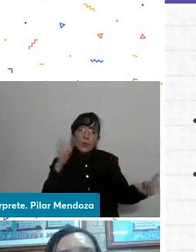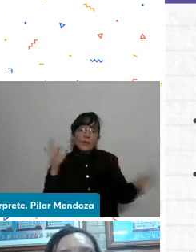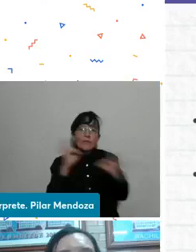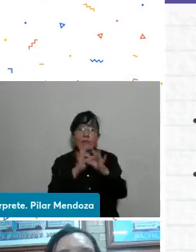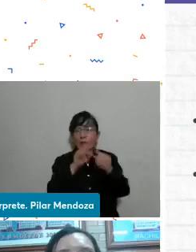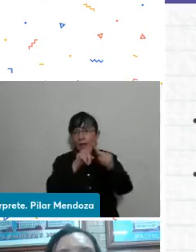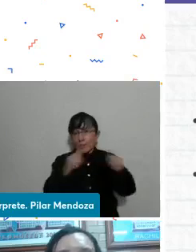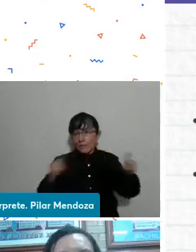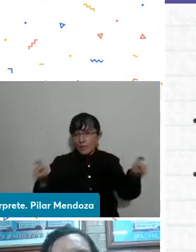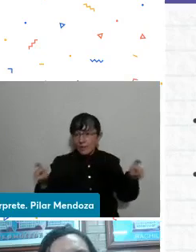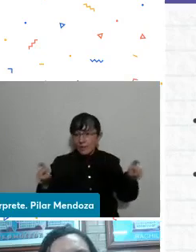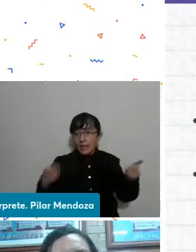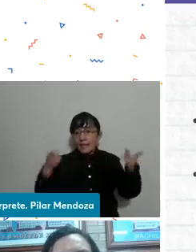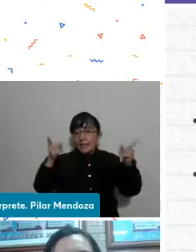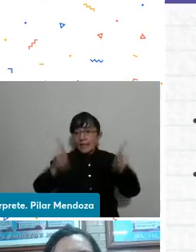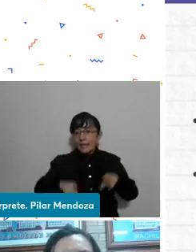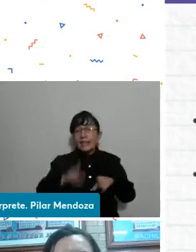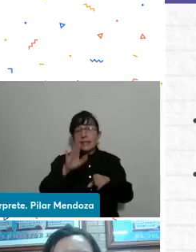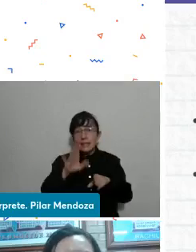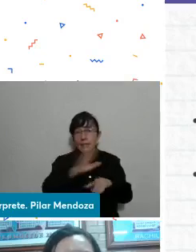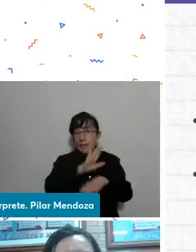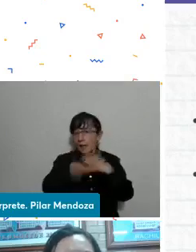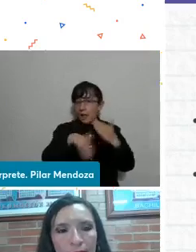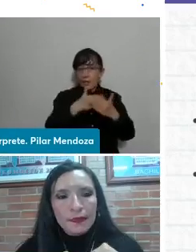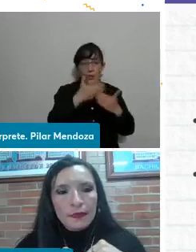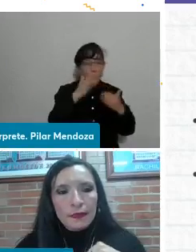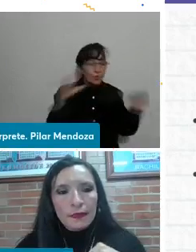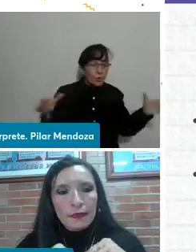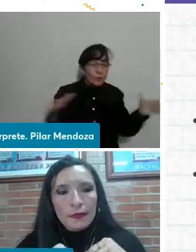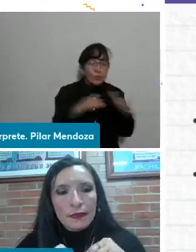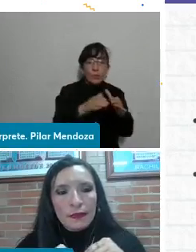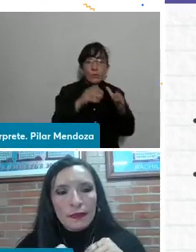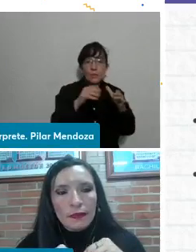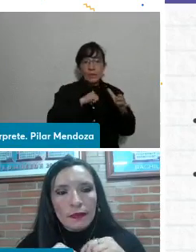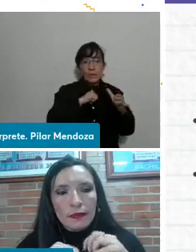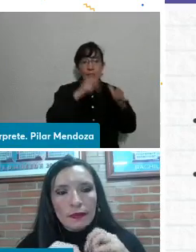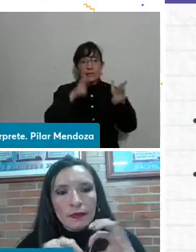pues que responda a la población que tiene discapacidad.